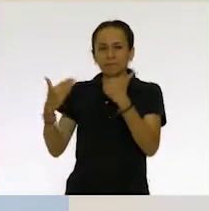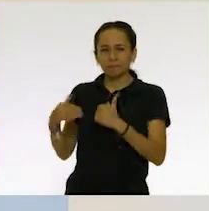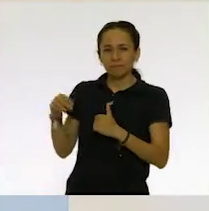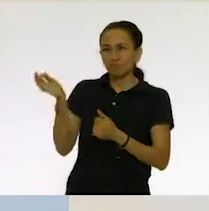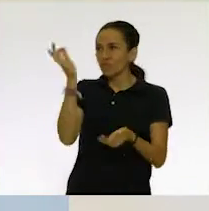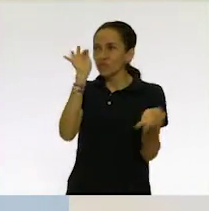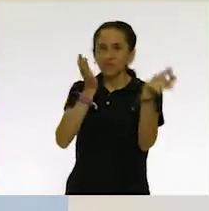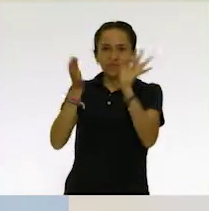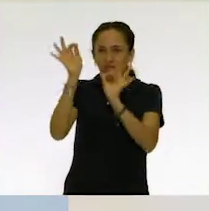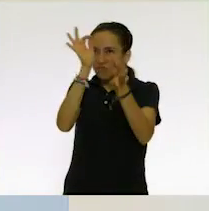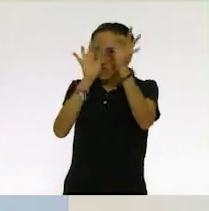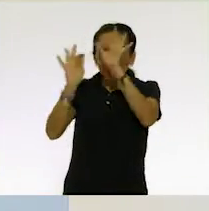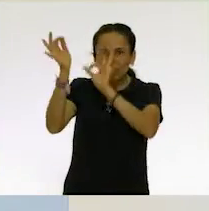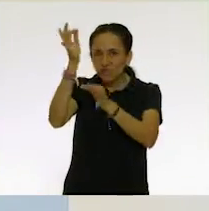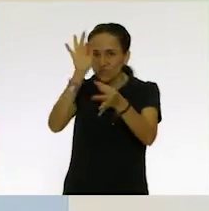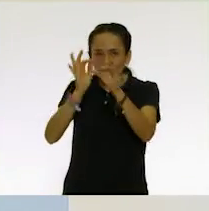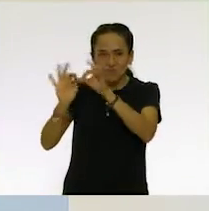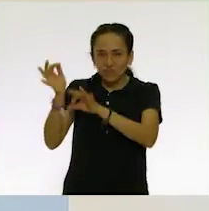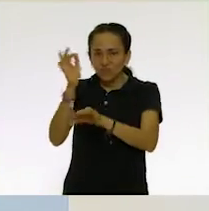Insectos...